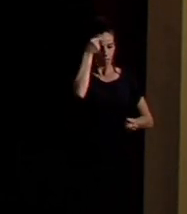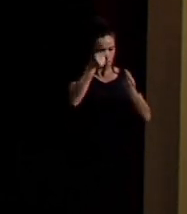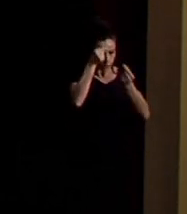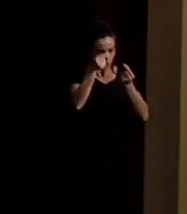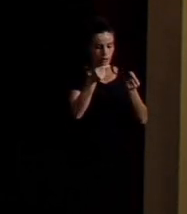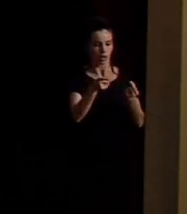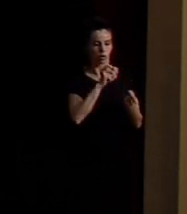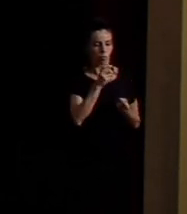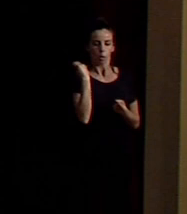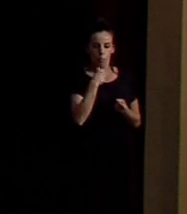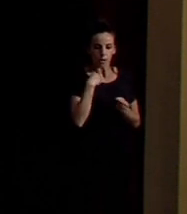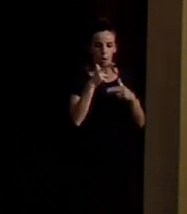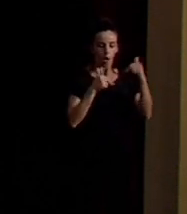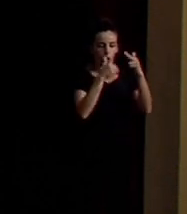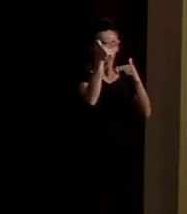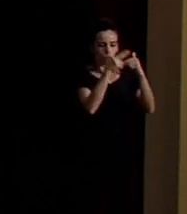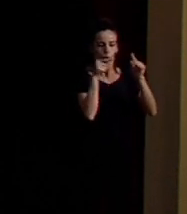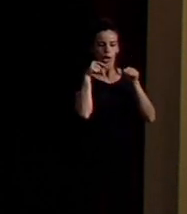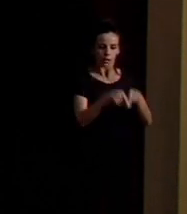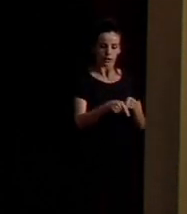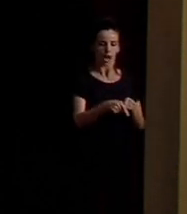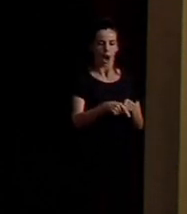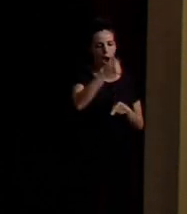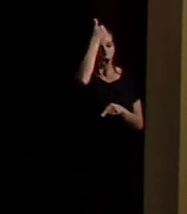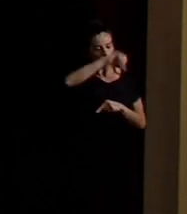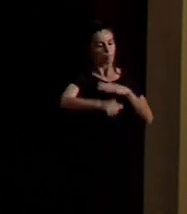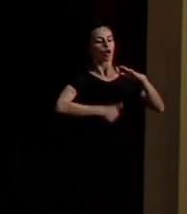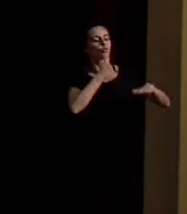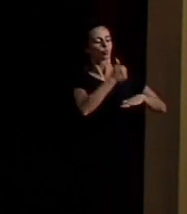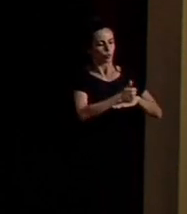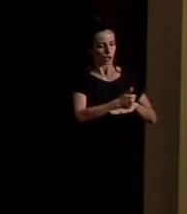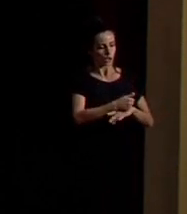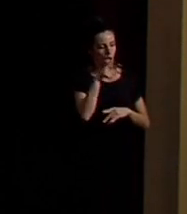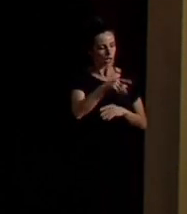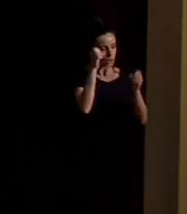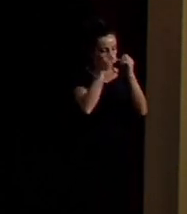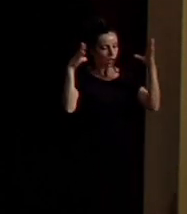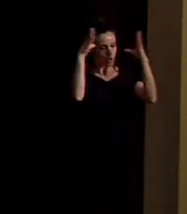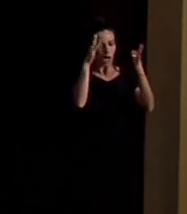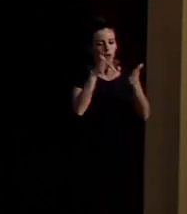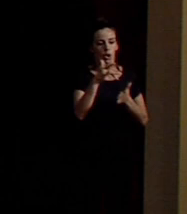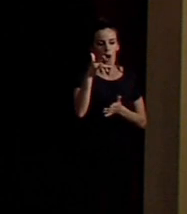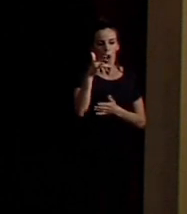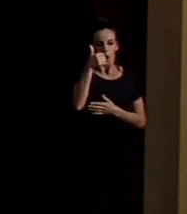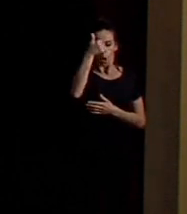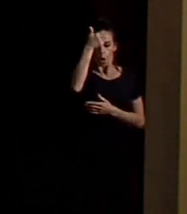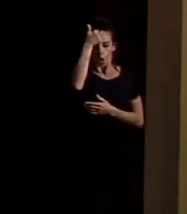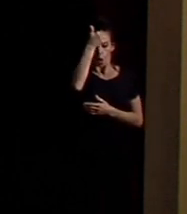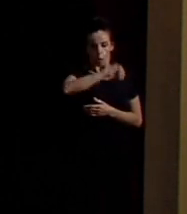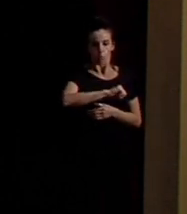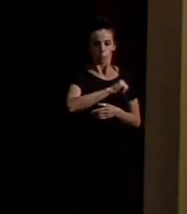de esta masculinidad patriarcal, ¿no? Es esa idea que la califica Beatriz Ranea de los hombres